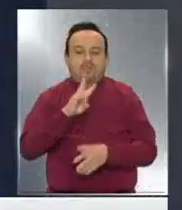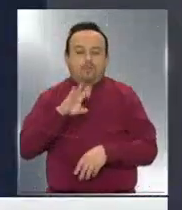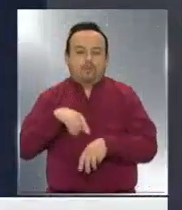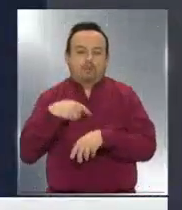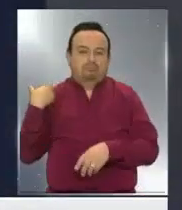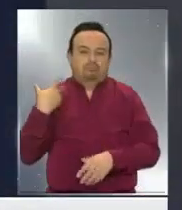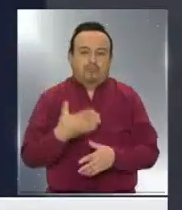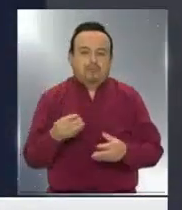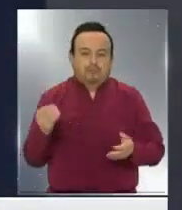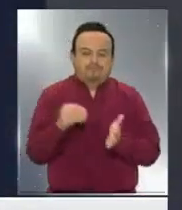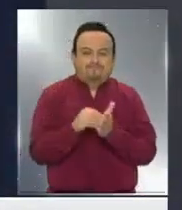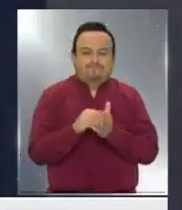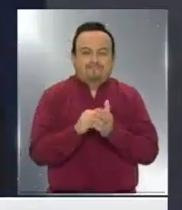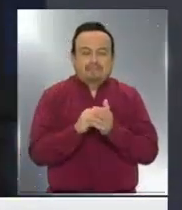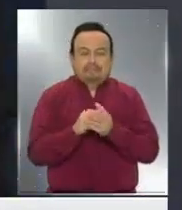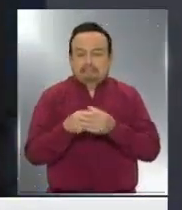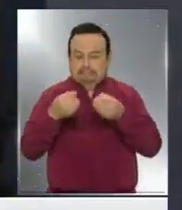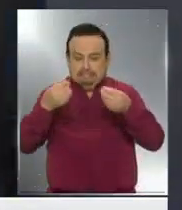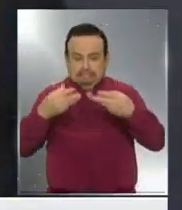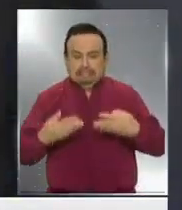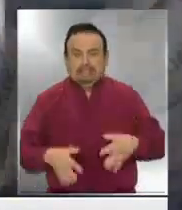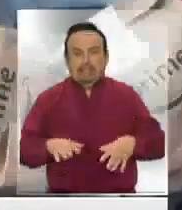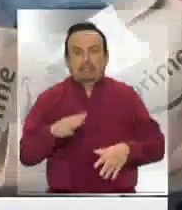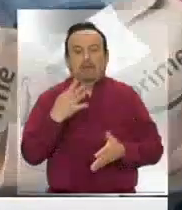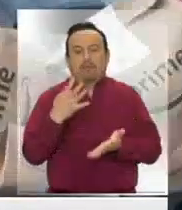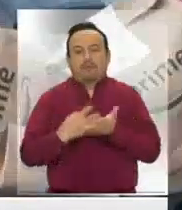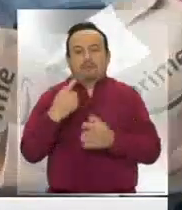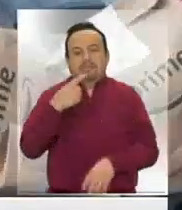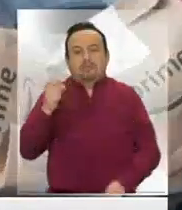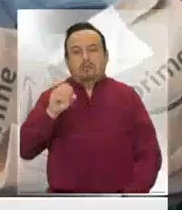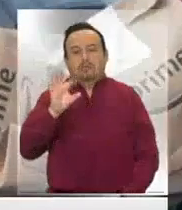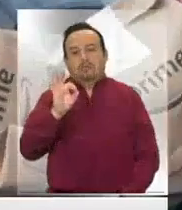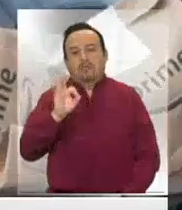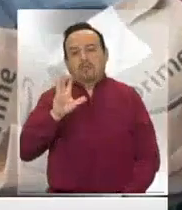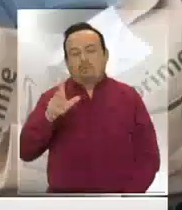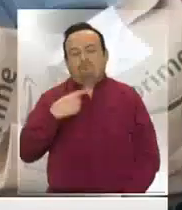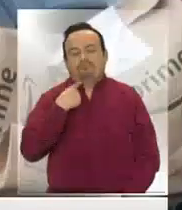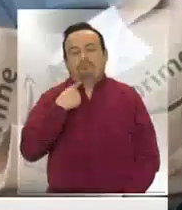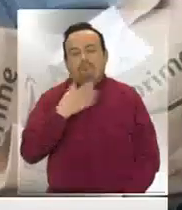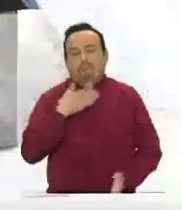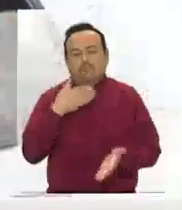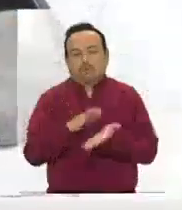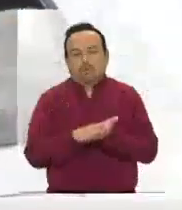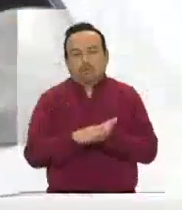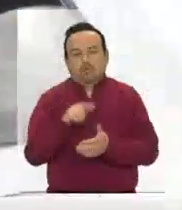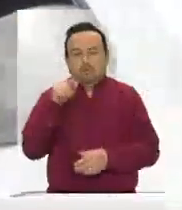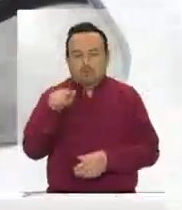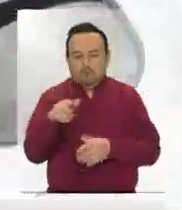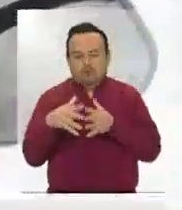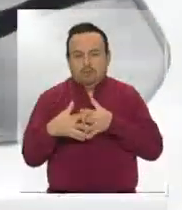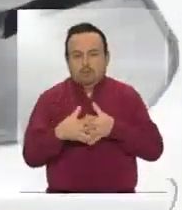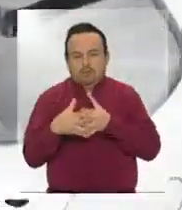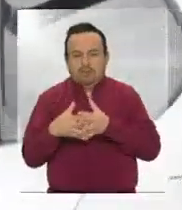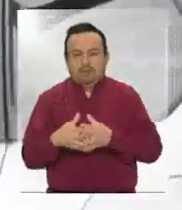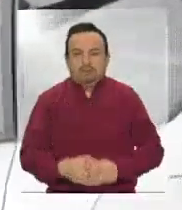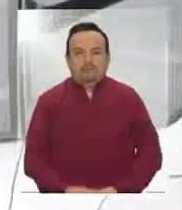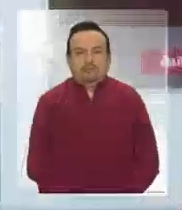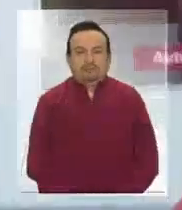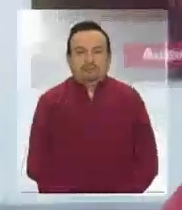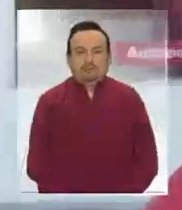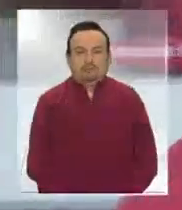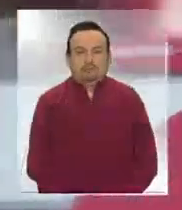elevaron entonces esta cifra negra total a 4.159 víctimas fatales en ese territorio.